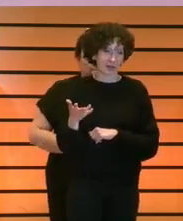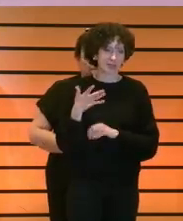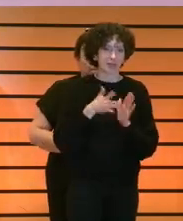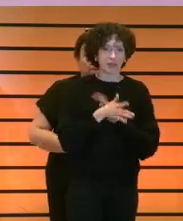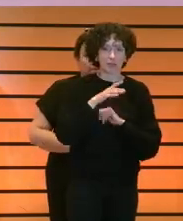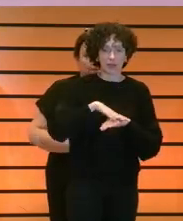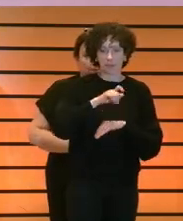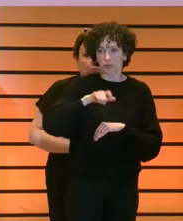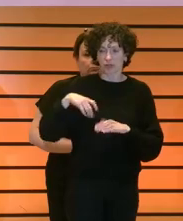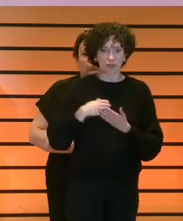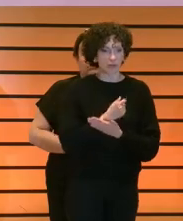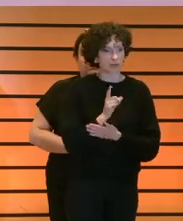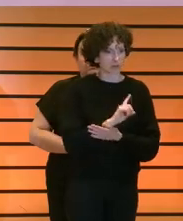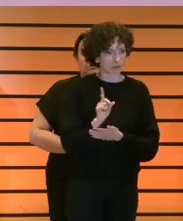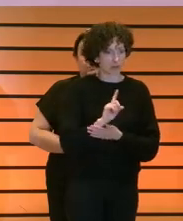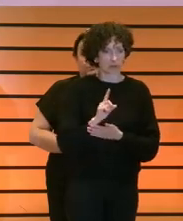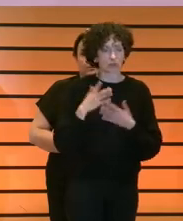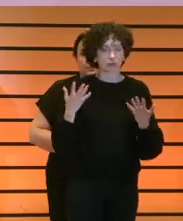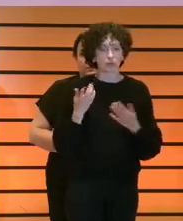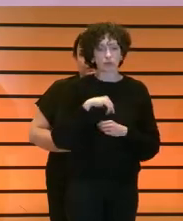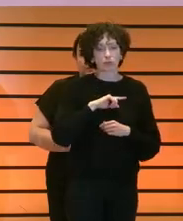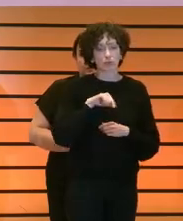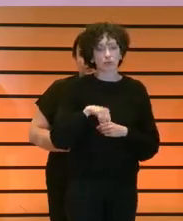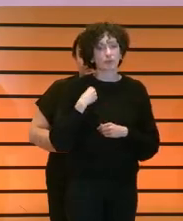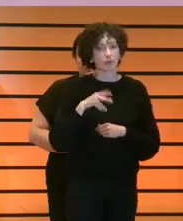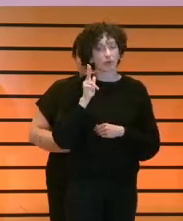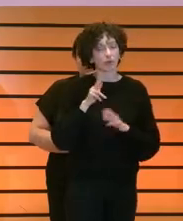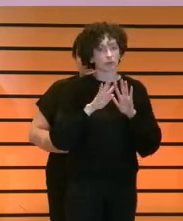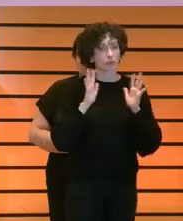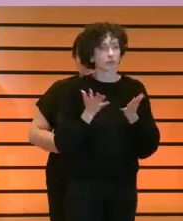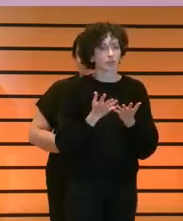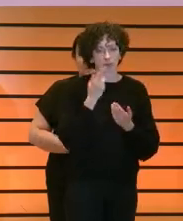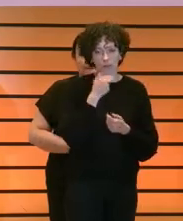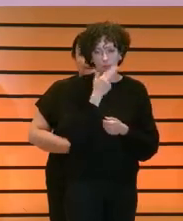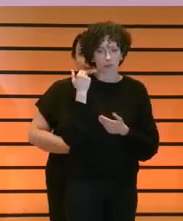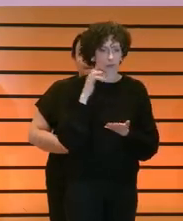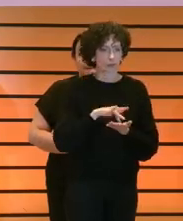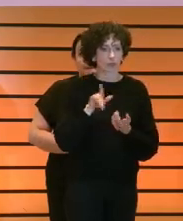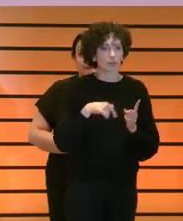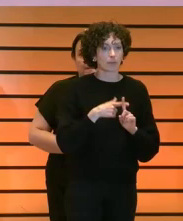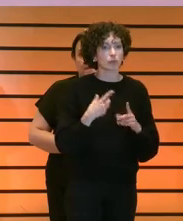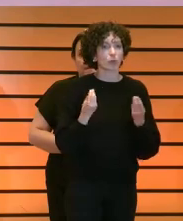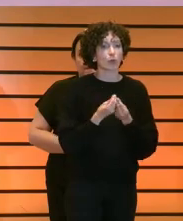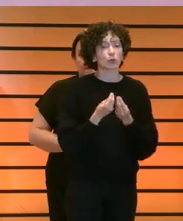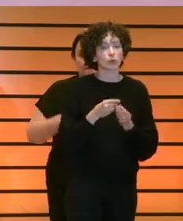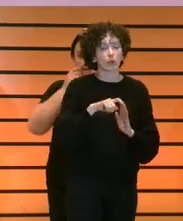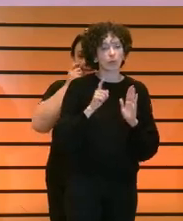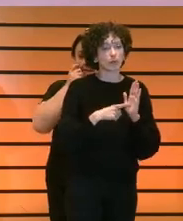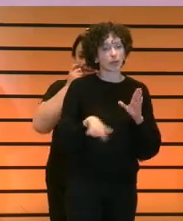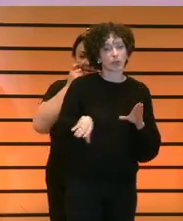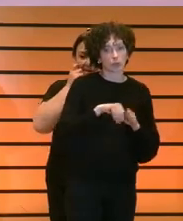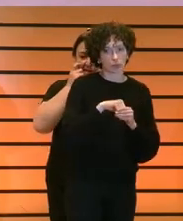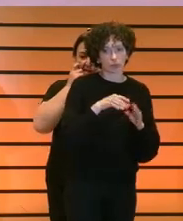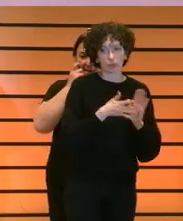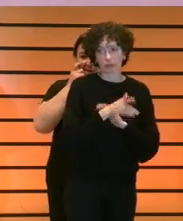quienes realmente tengamos el compromiso con esa universalidad de los derechos y con la plena inclusión y con que las personas,